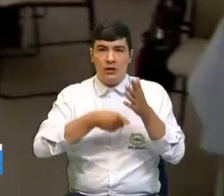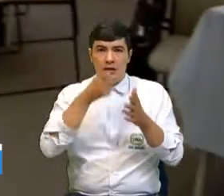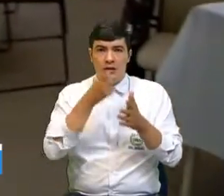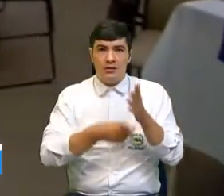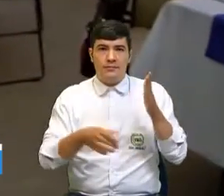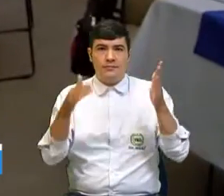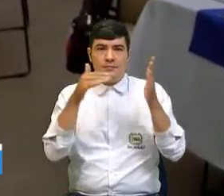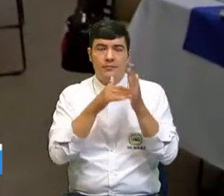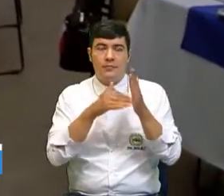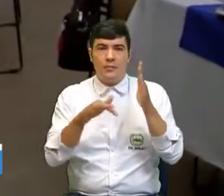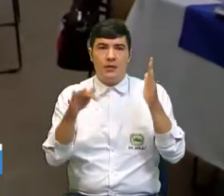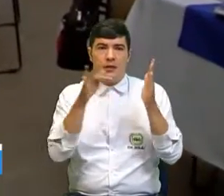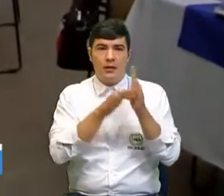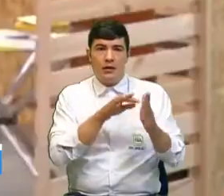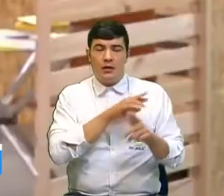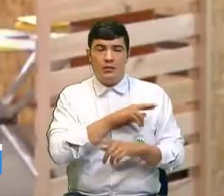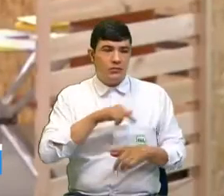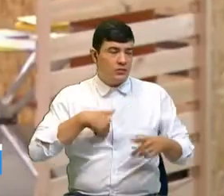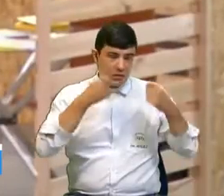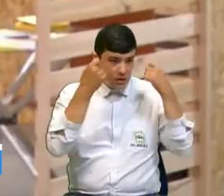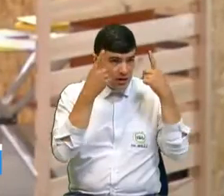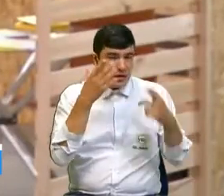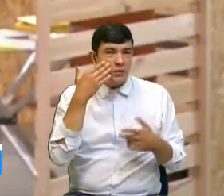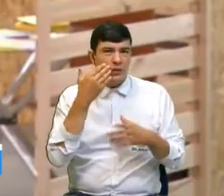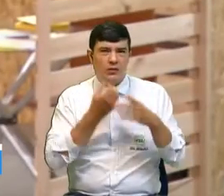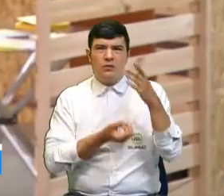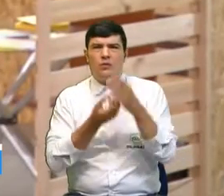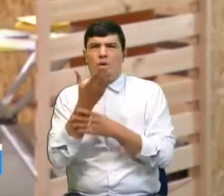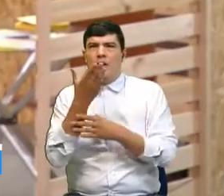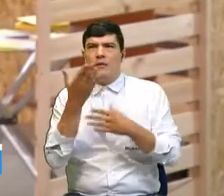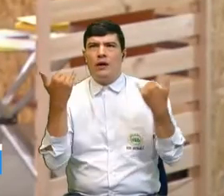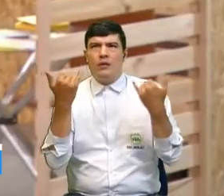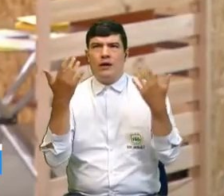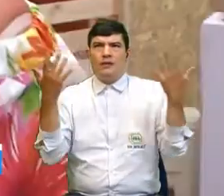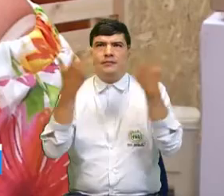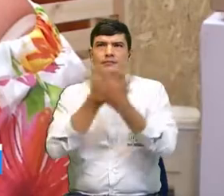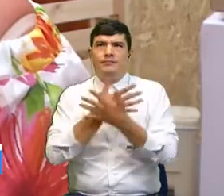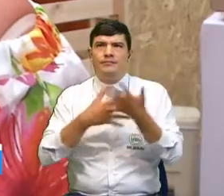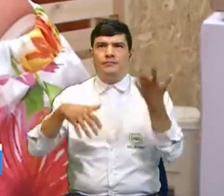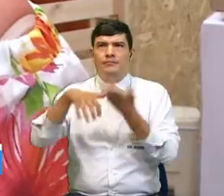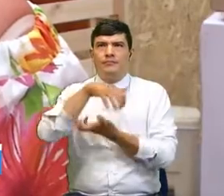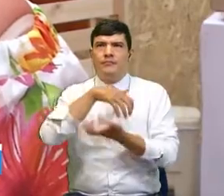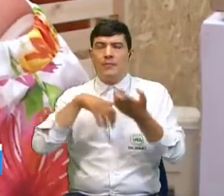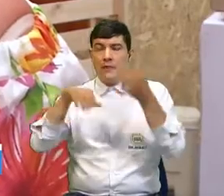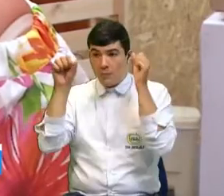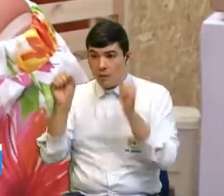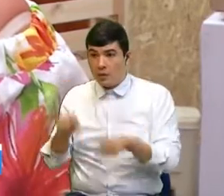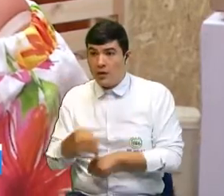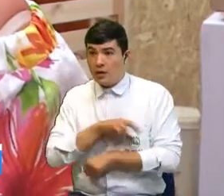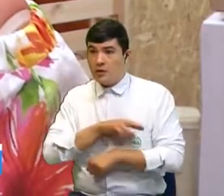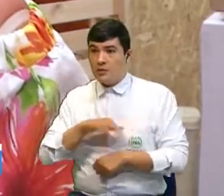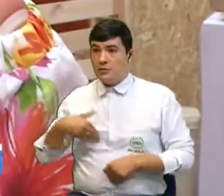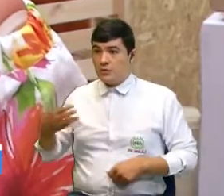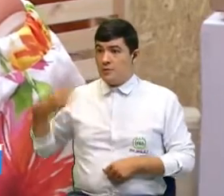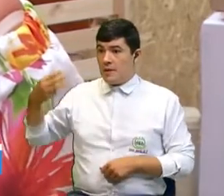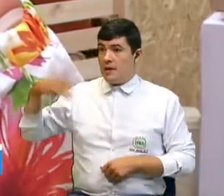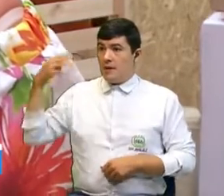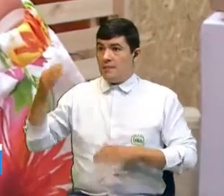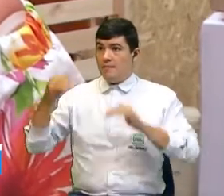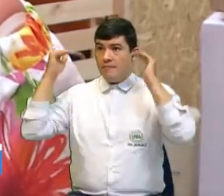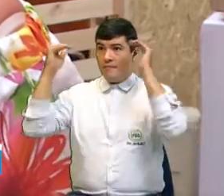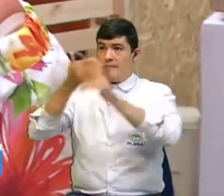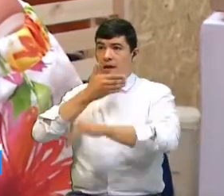No hemos terminado de entender una cuando sacan otra, y eso genera mucha inestabilidad. Para poder que seamos competitivos en el mercado